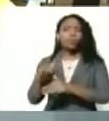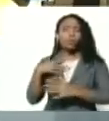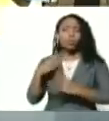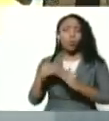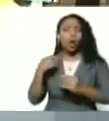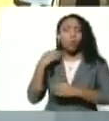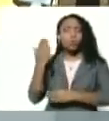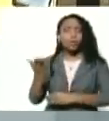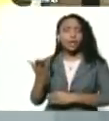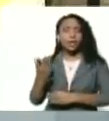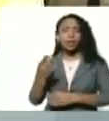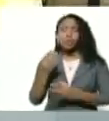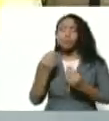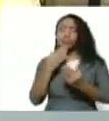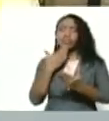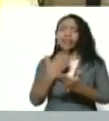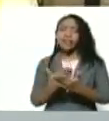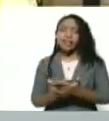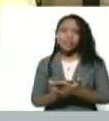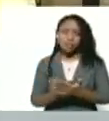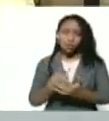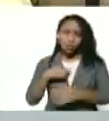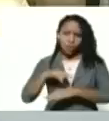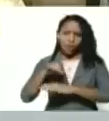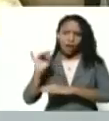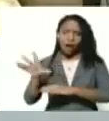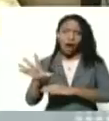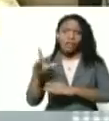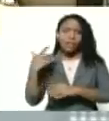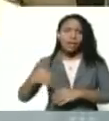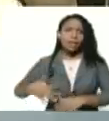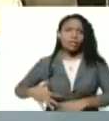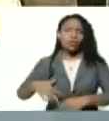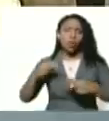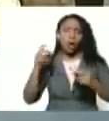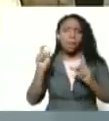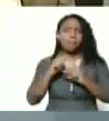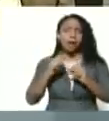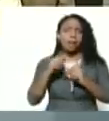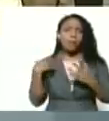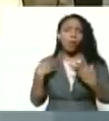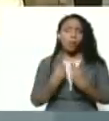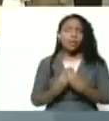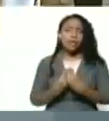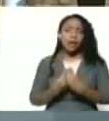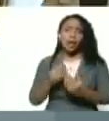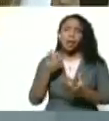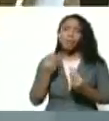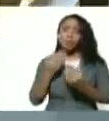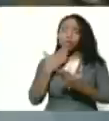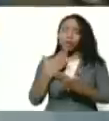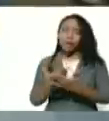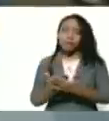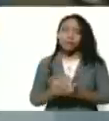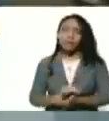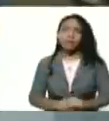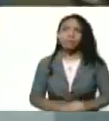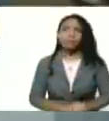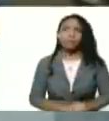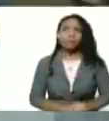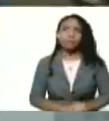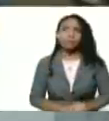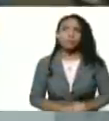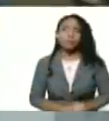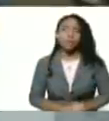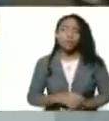usted. Muchísimas gracias. Le voy a dejar el derecho de palabra a mi compañera Arely y de verdad muy agradecida.